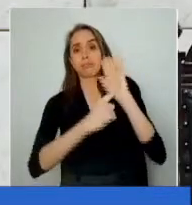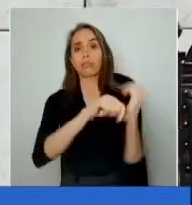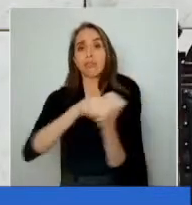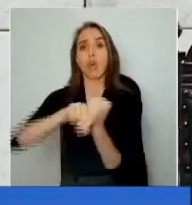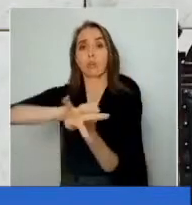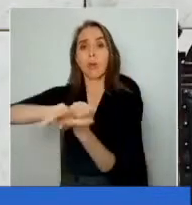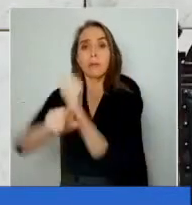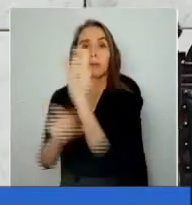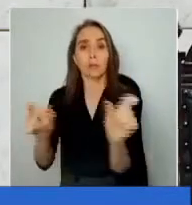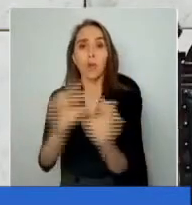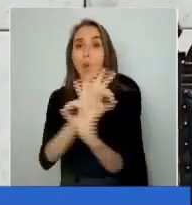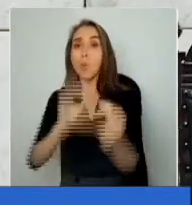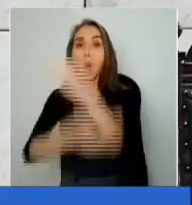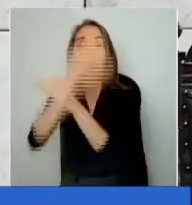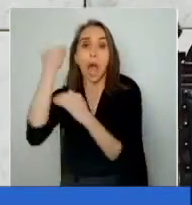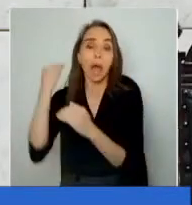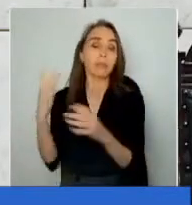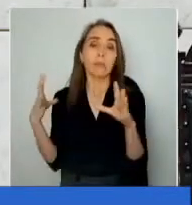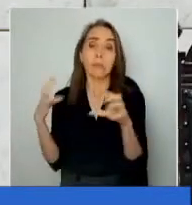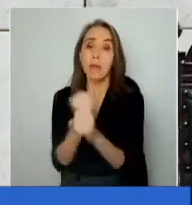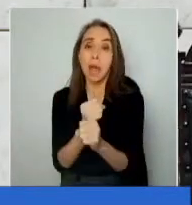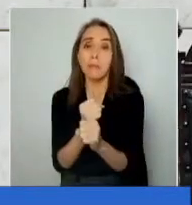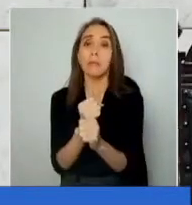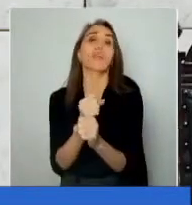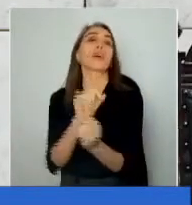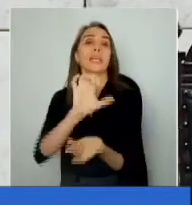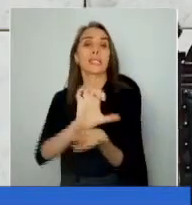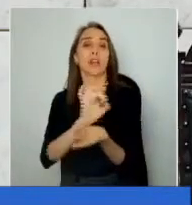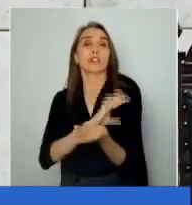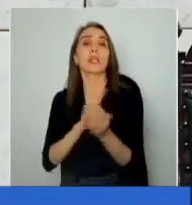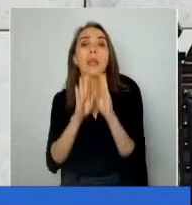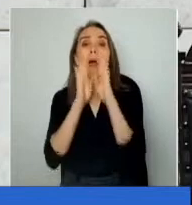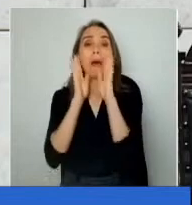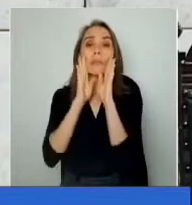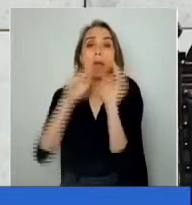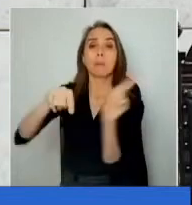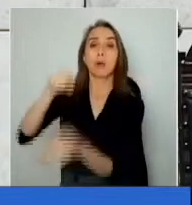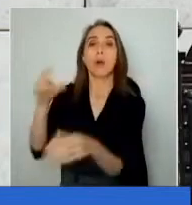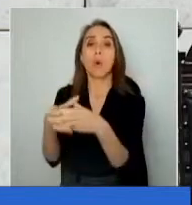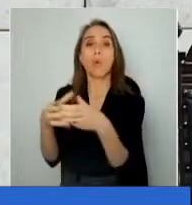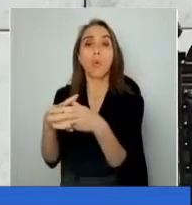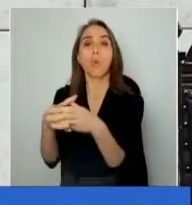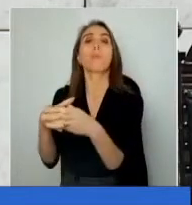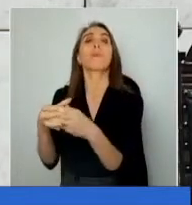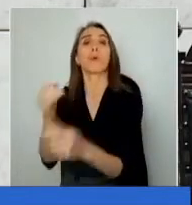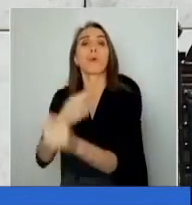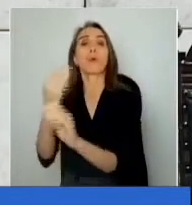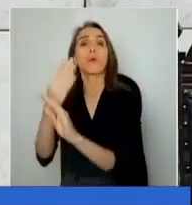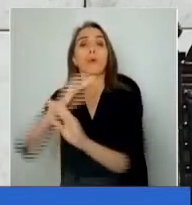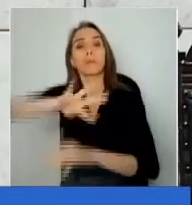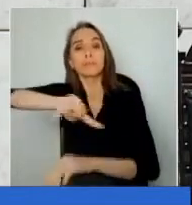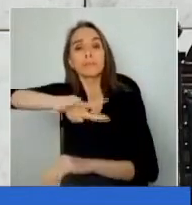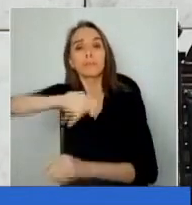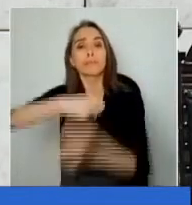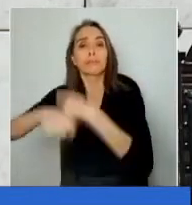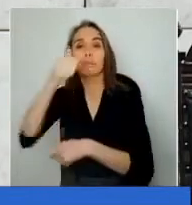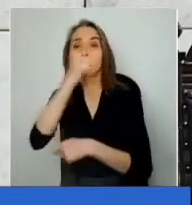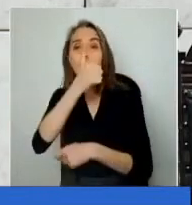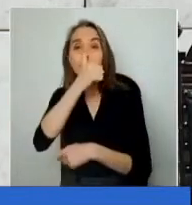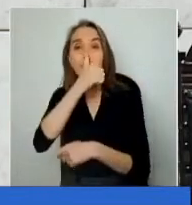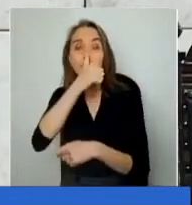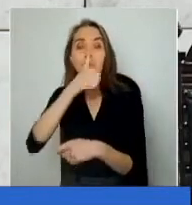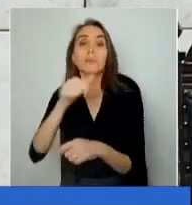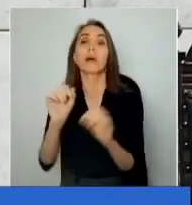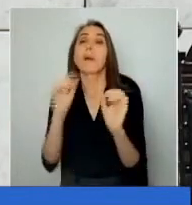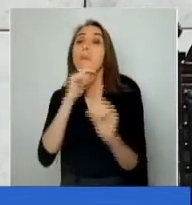y hemos actualizado en estado chileno para combatir las bandas y el narco por ejemplo aprobamos